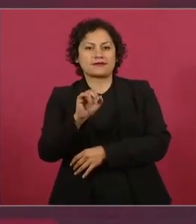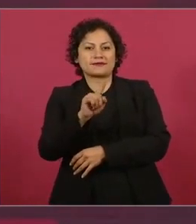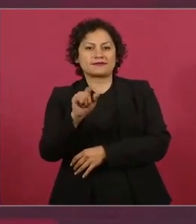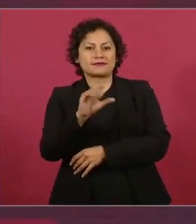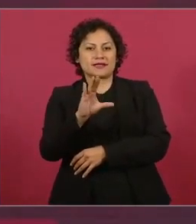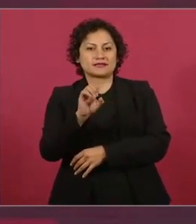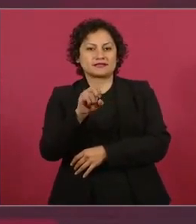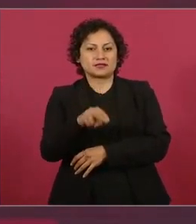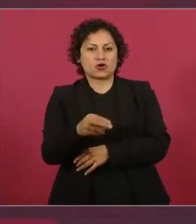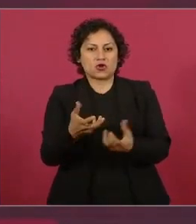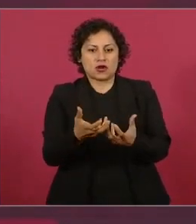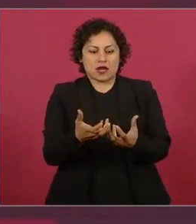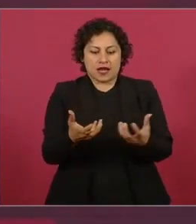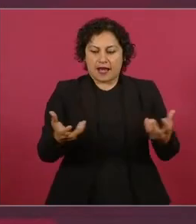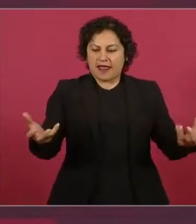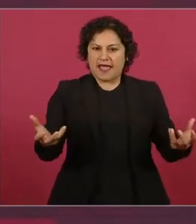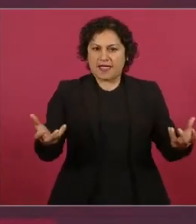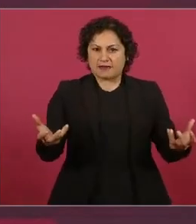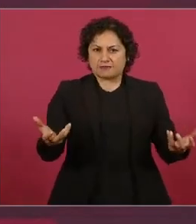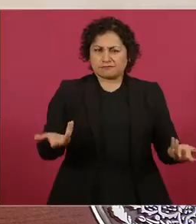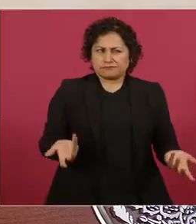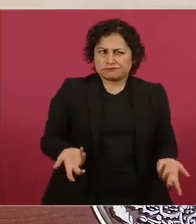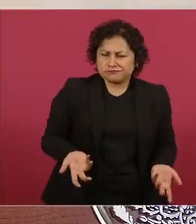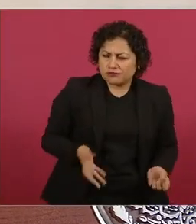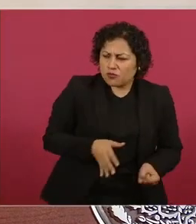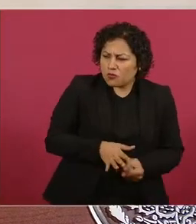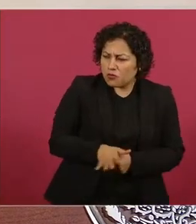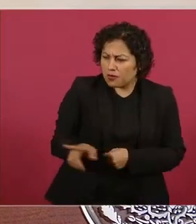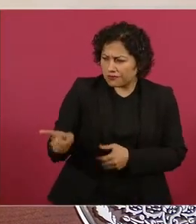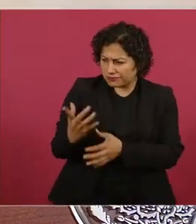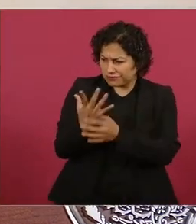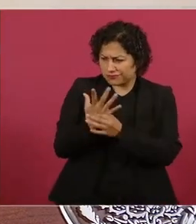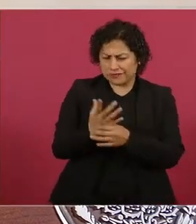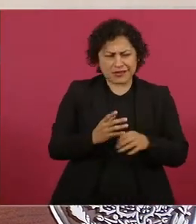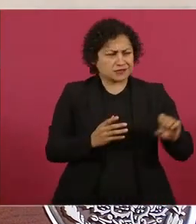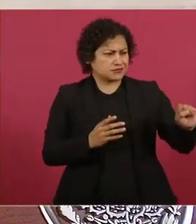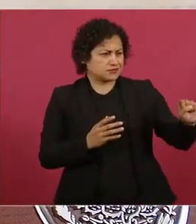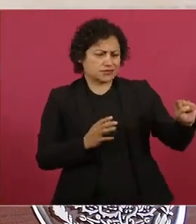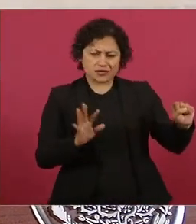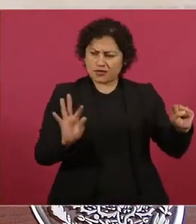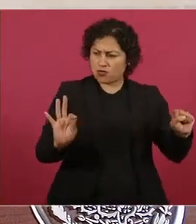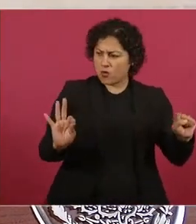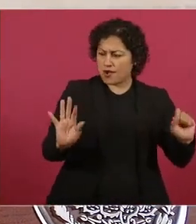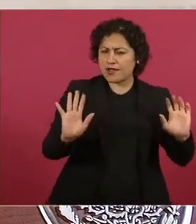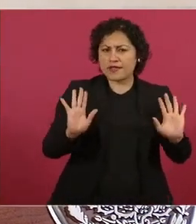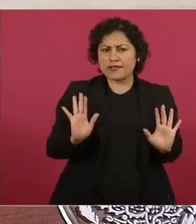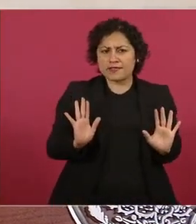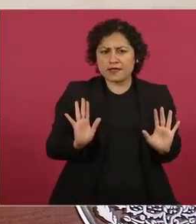Polarización es eso, 60-40 o 55-45.